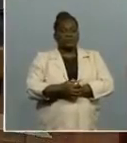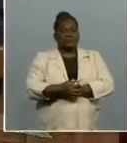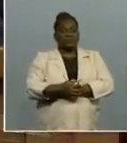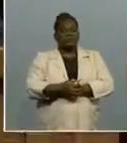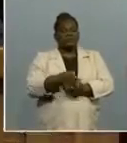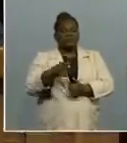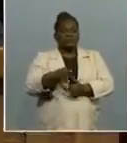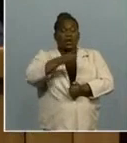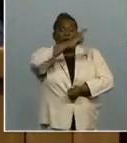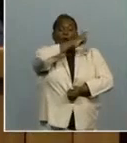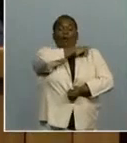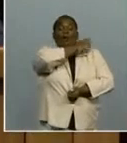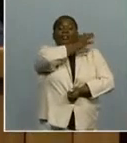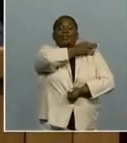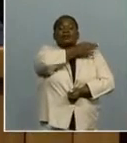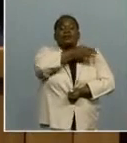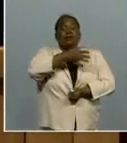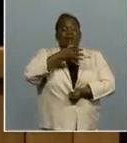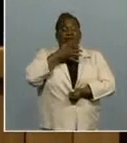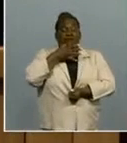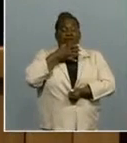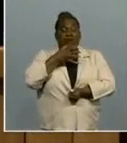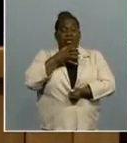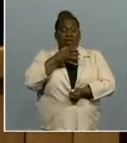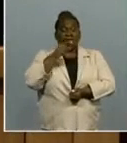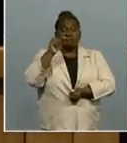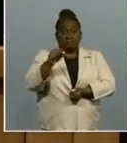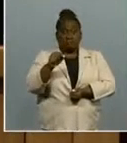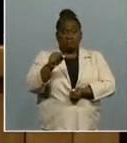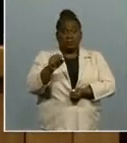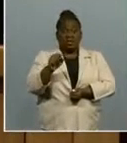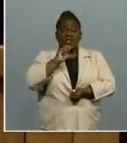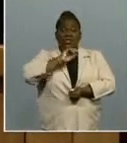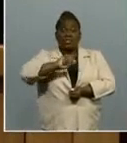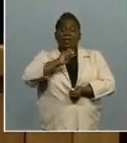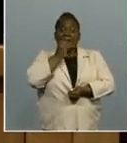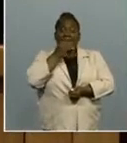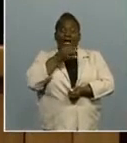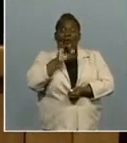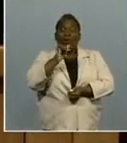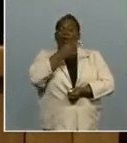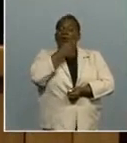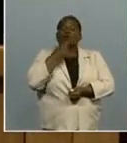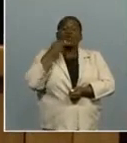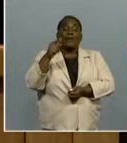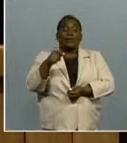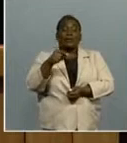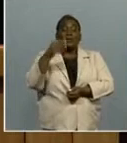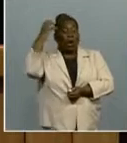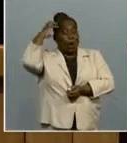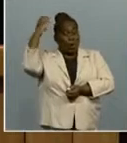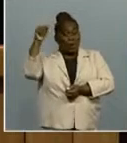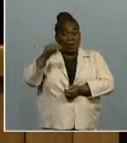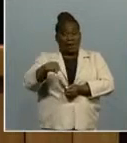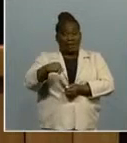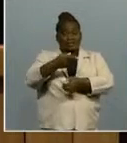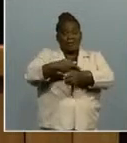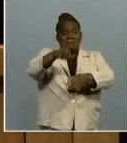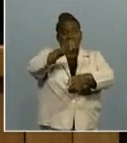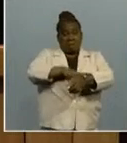el comandante en jefe bajo el precepto martiano de que gobernar es prever en días muy inciertos para cuba